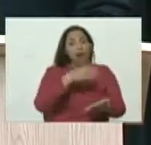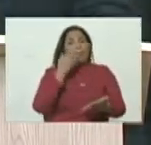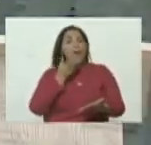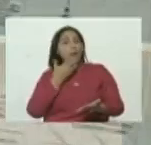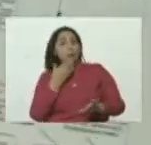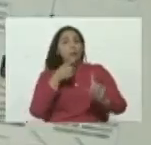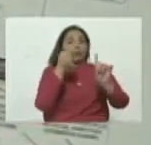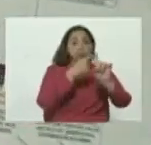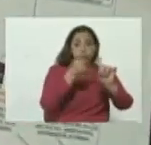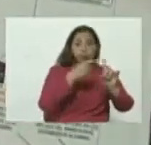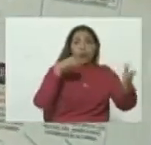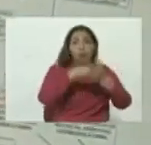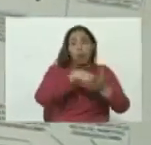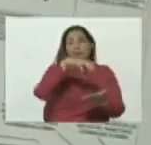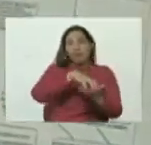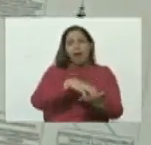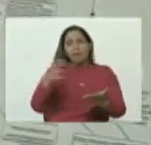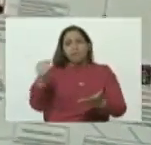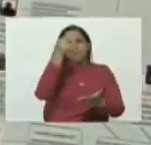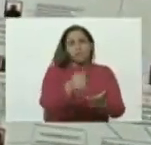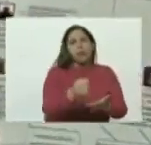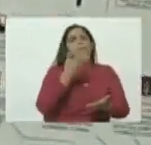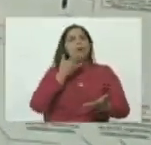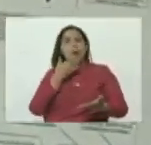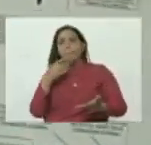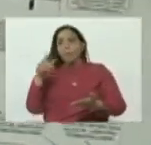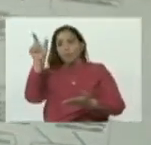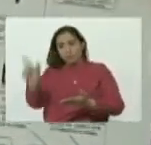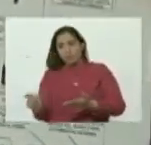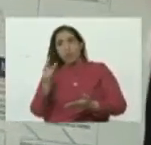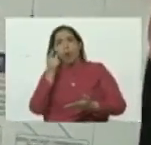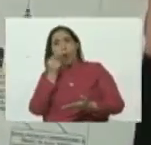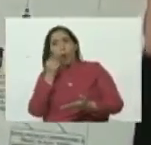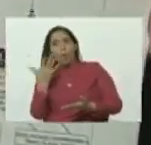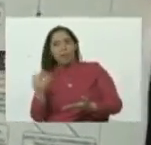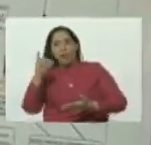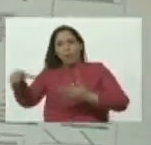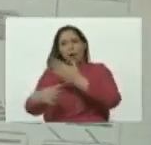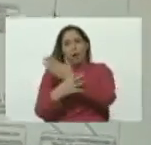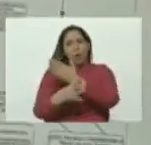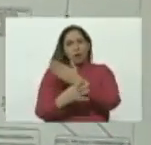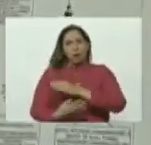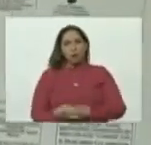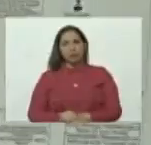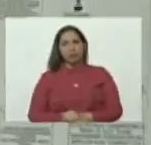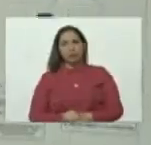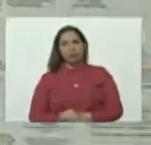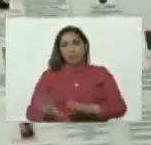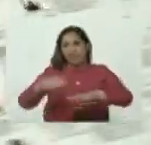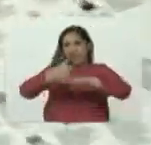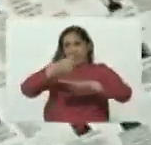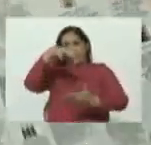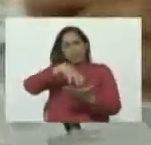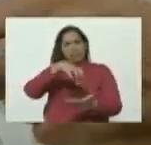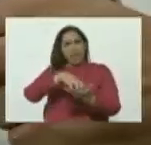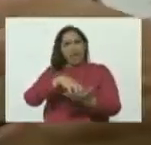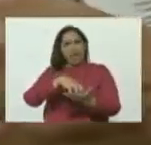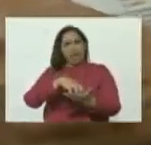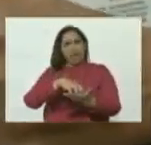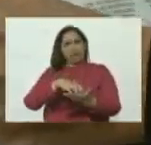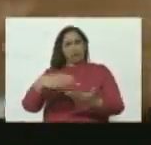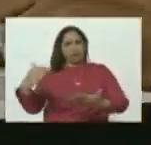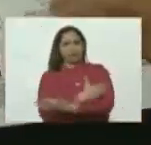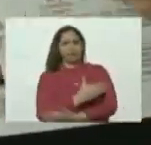imponer a el autoproclamado como jefe de Estado de facto de